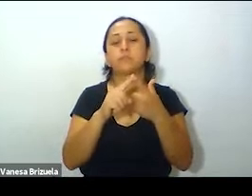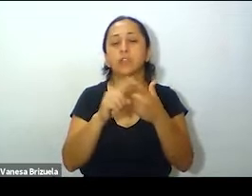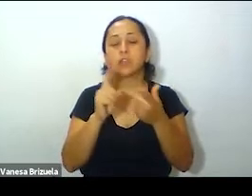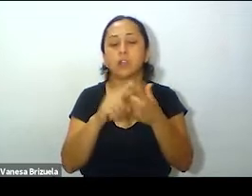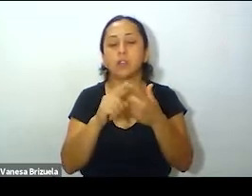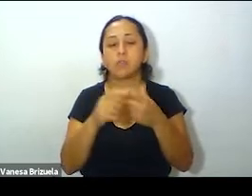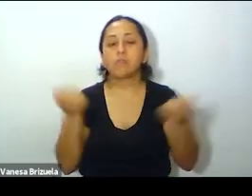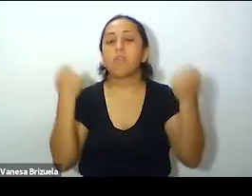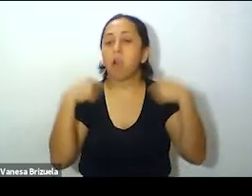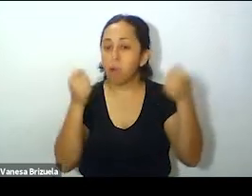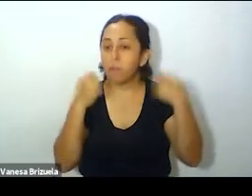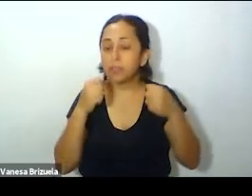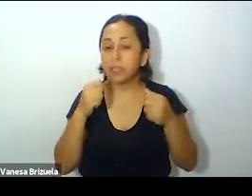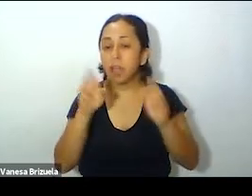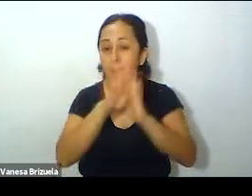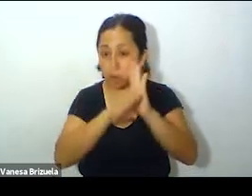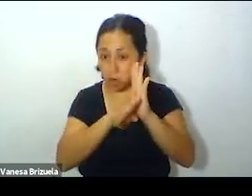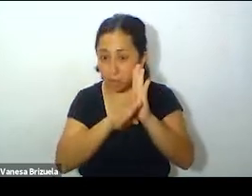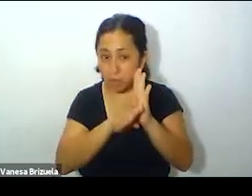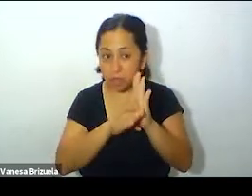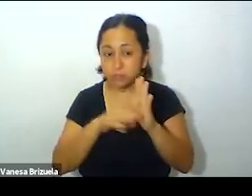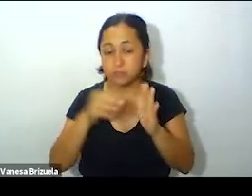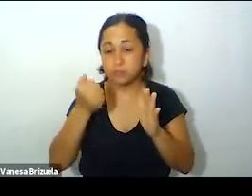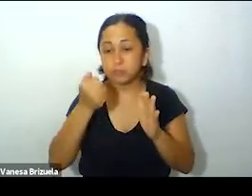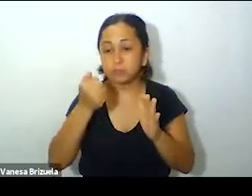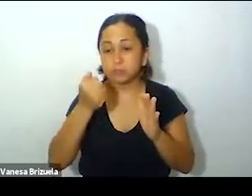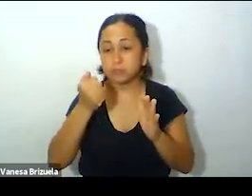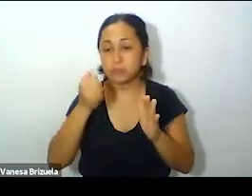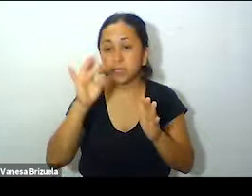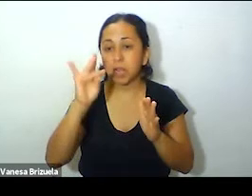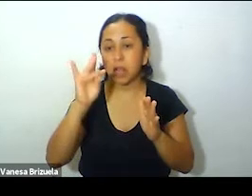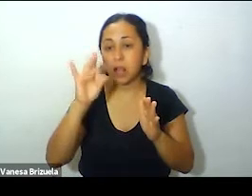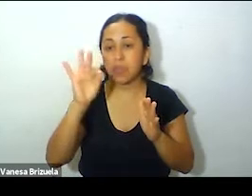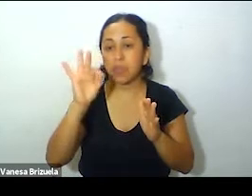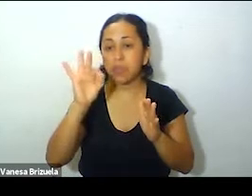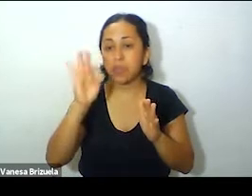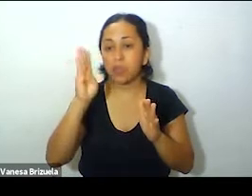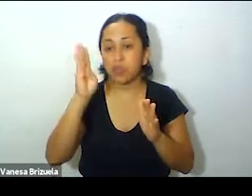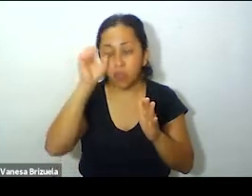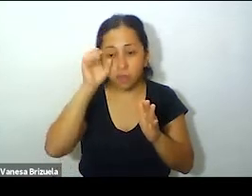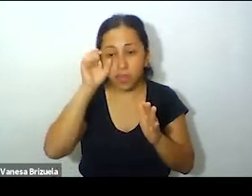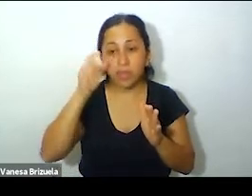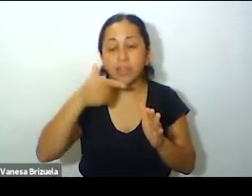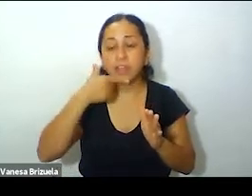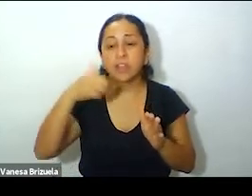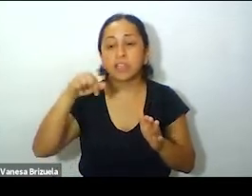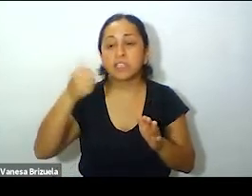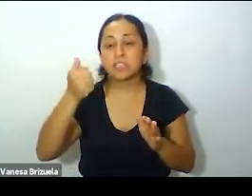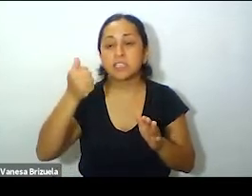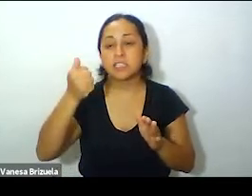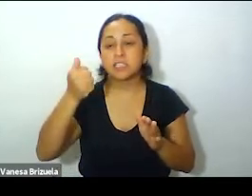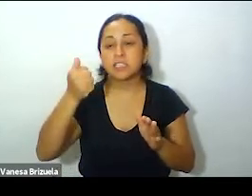a hacer una pequeña práctica en Adobe Spark, donde yo les voy a mostrar cómo se usa un